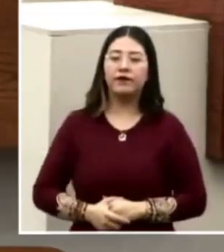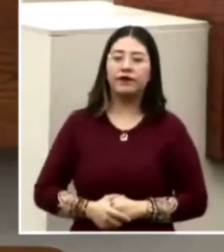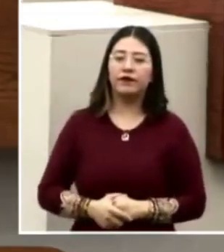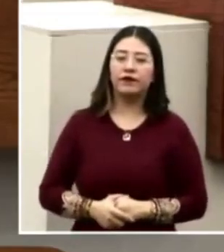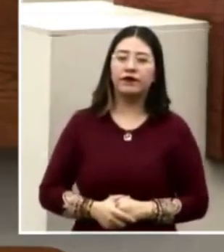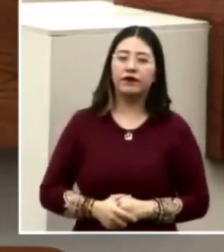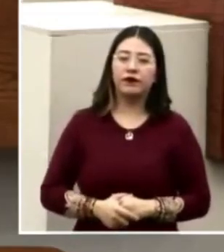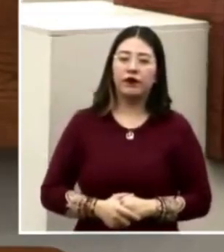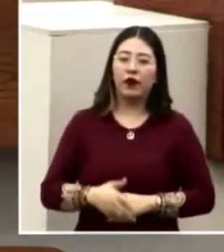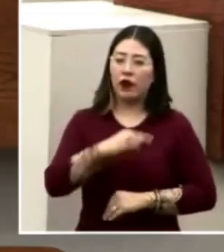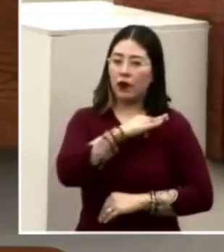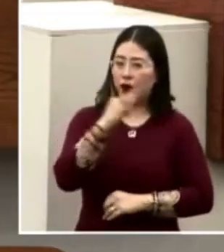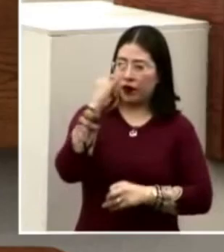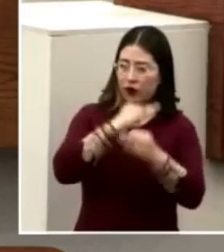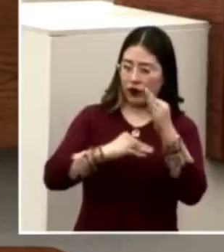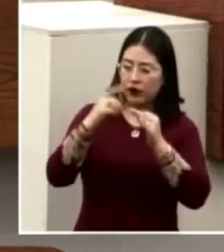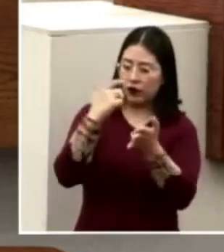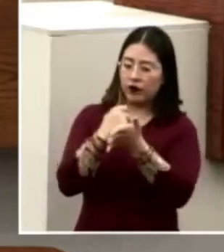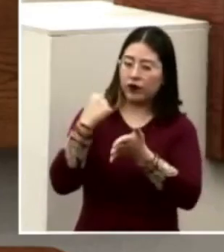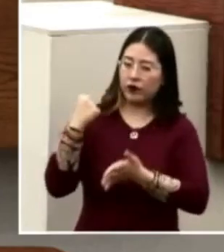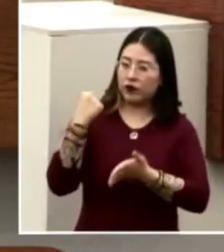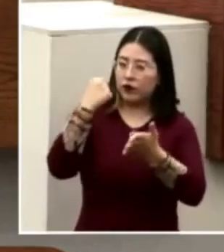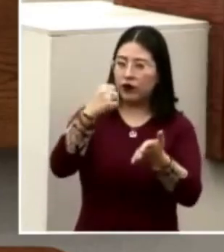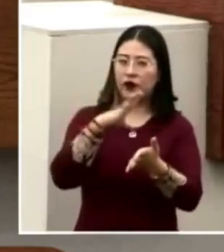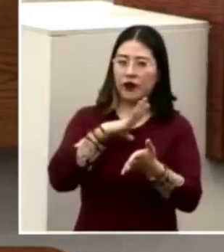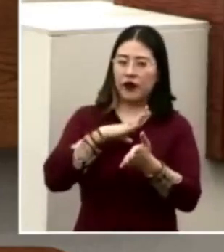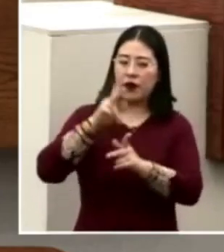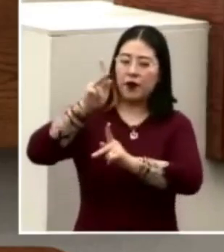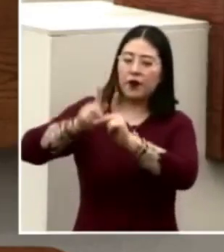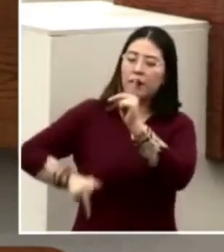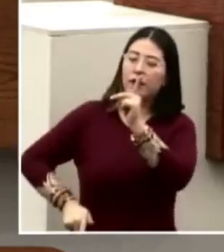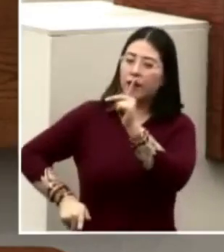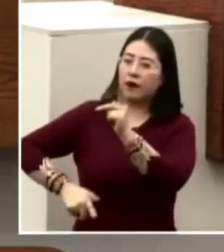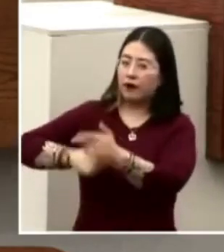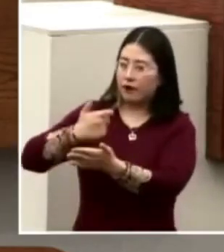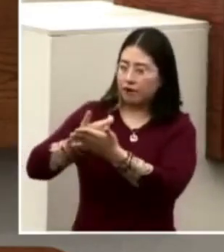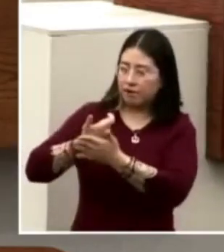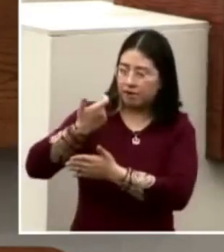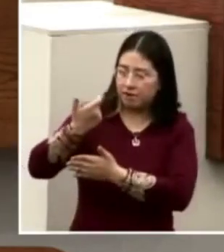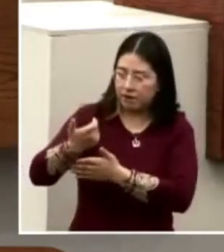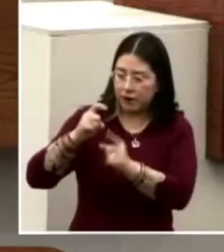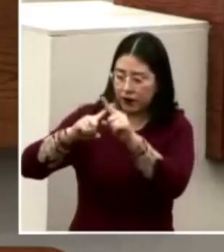el recurso que está en esas cuentas congeladas o intervenidas, que son